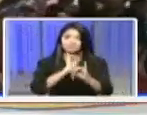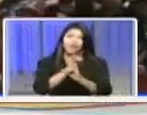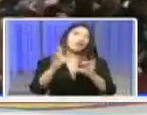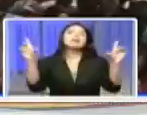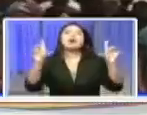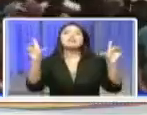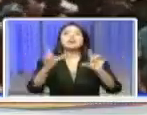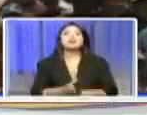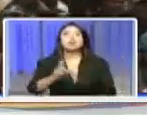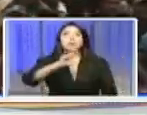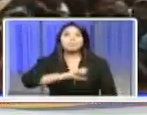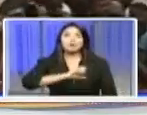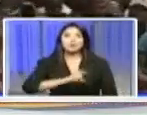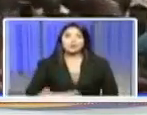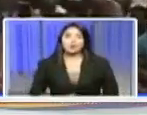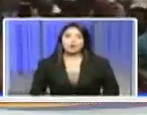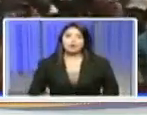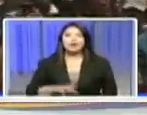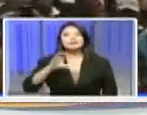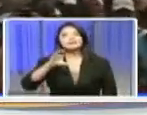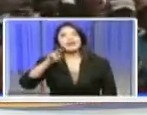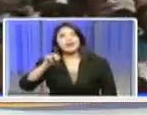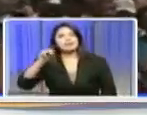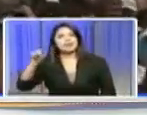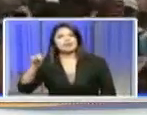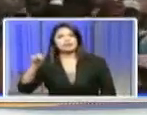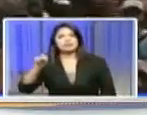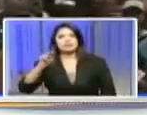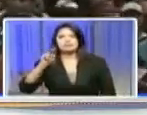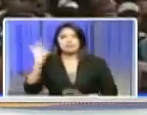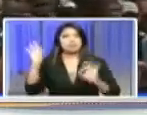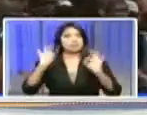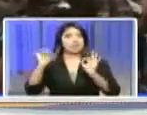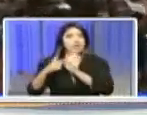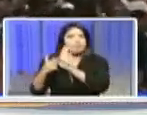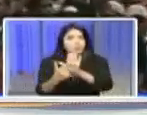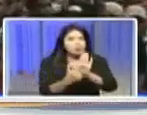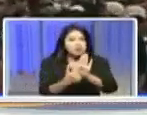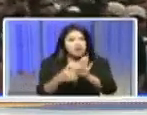televisión española, CNN, no sacará nada de ustedes,